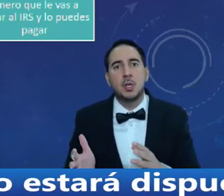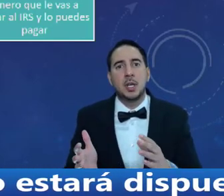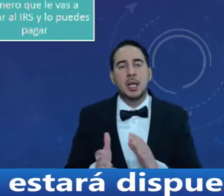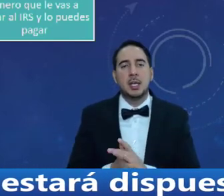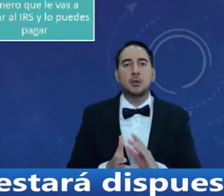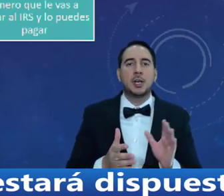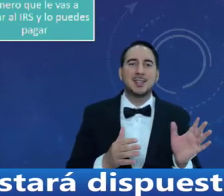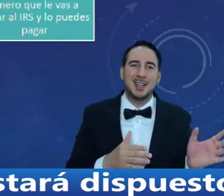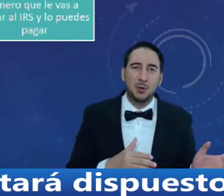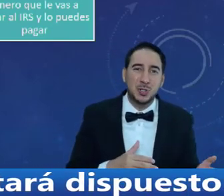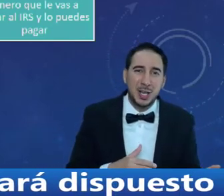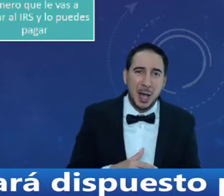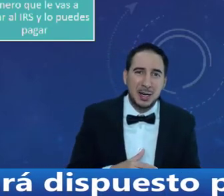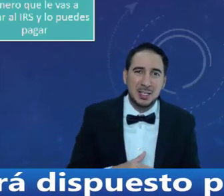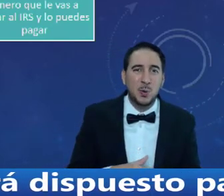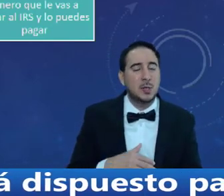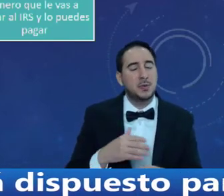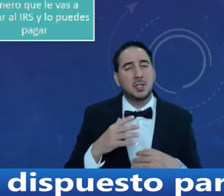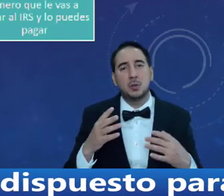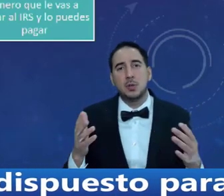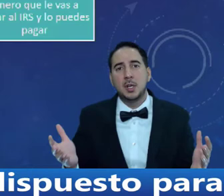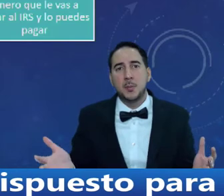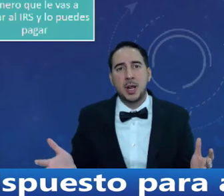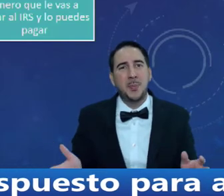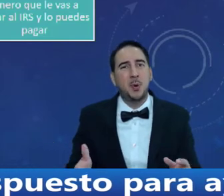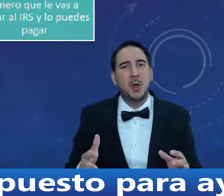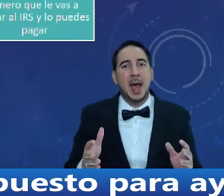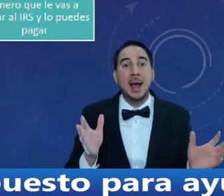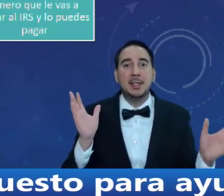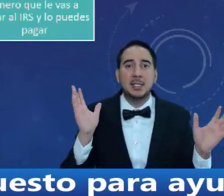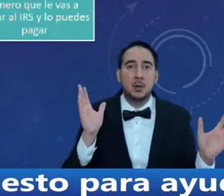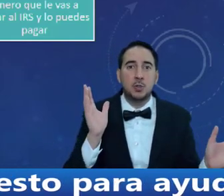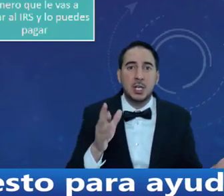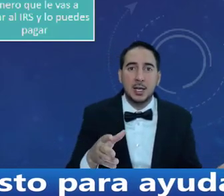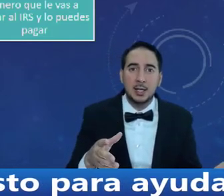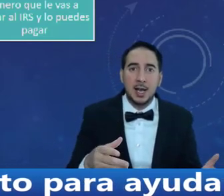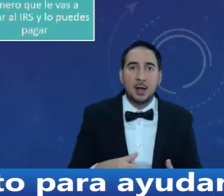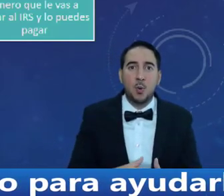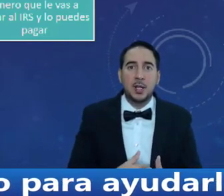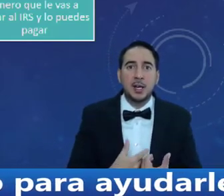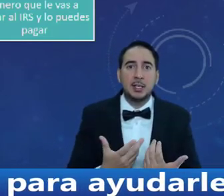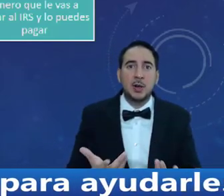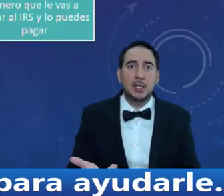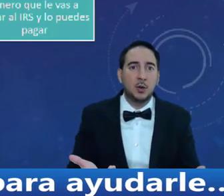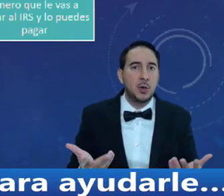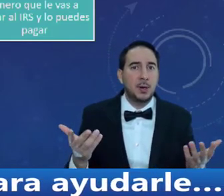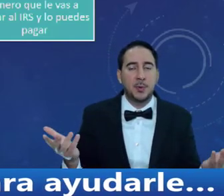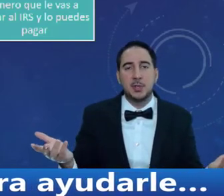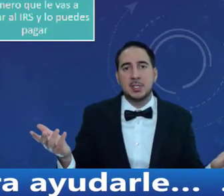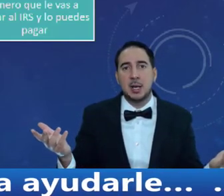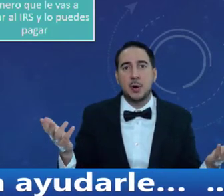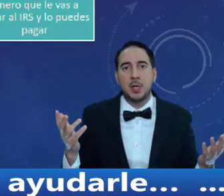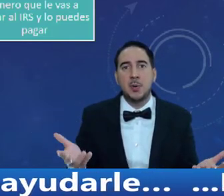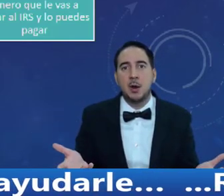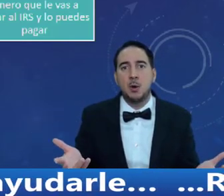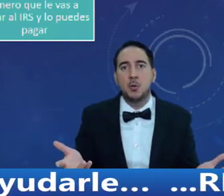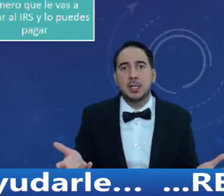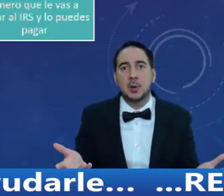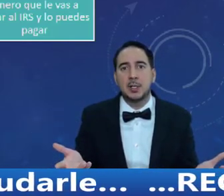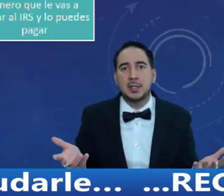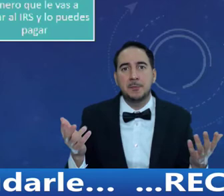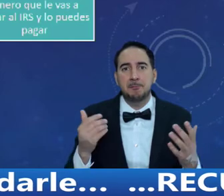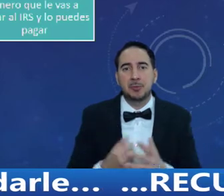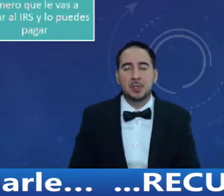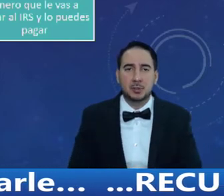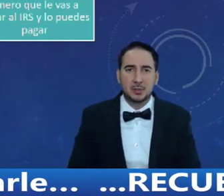% y otras que se deducen al 50%. Por ejemplo, antes se deducía a cualquier restaurante que yo iba. Pues decía, bueno, iba a